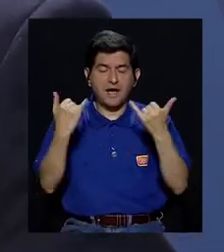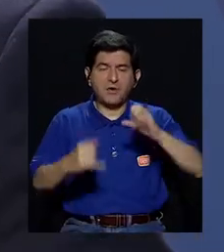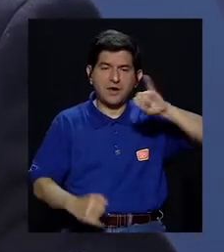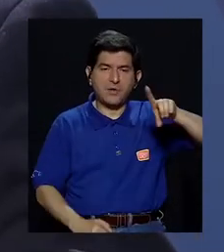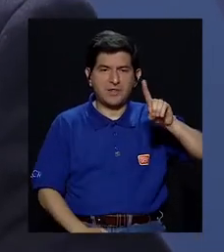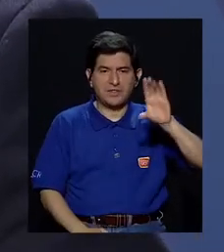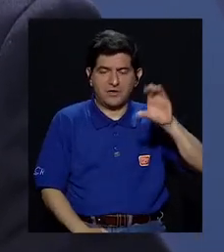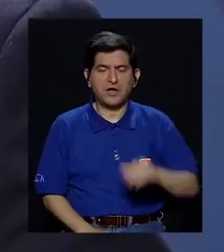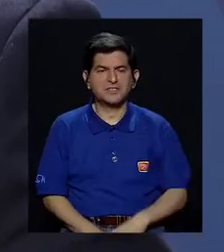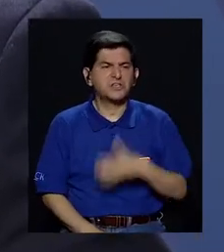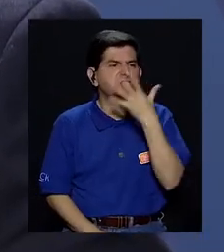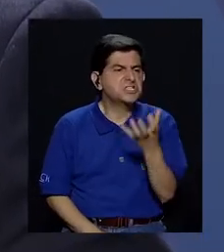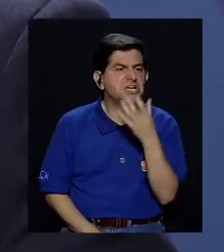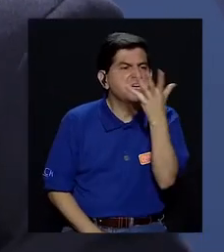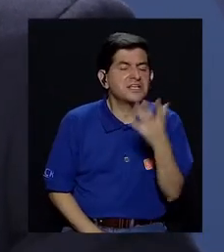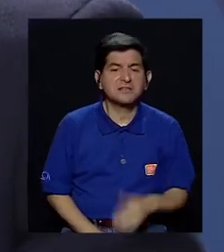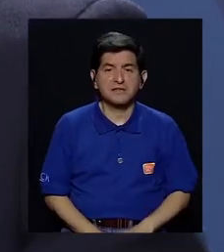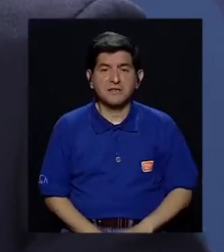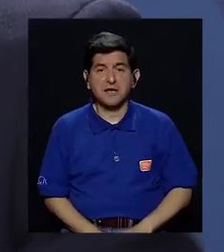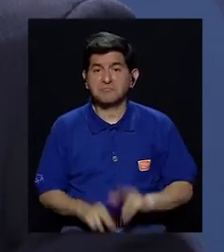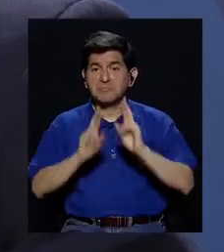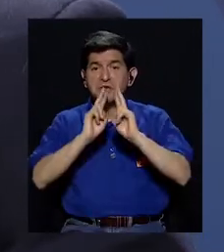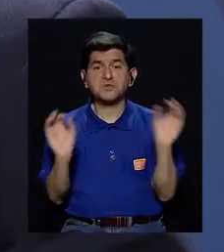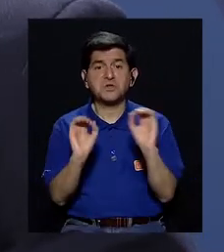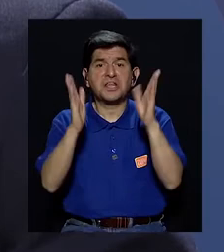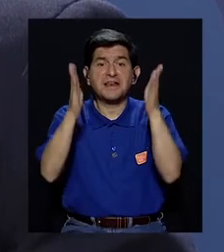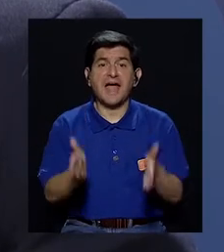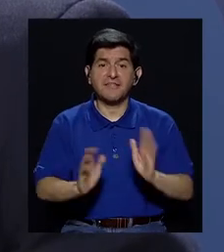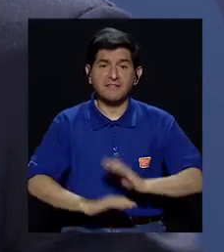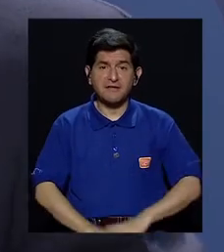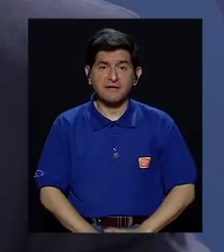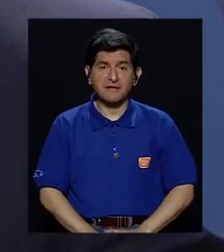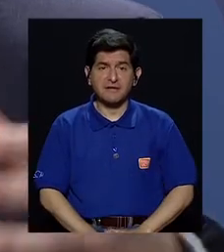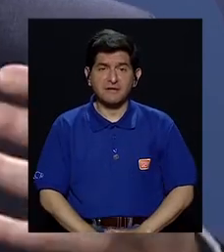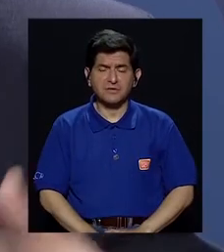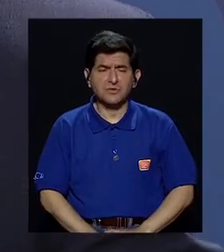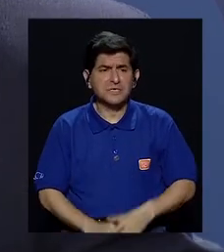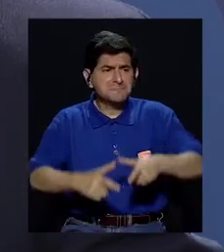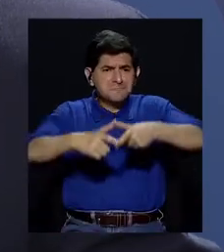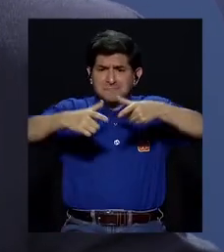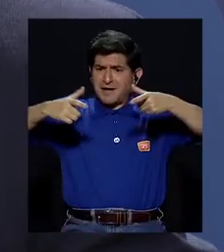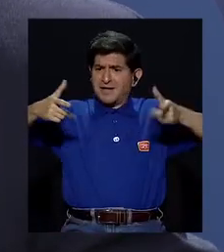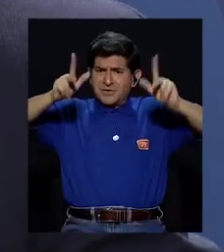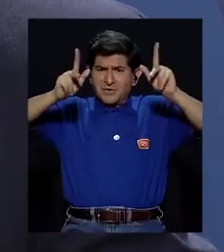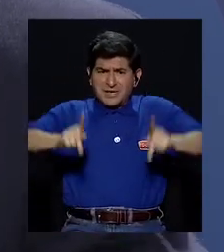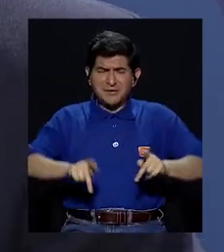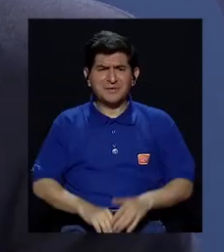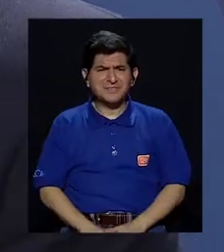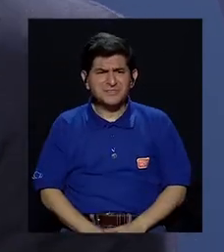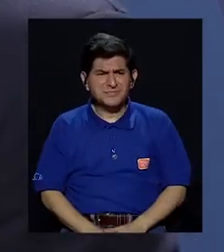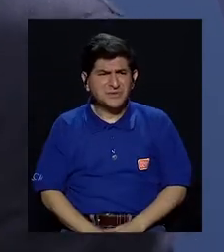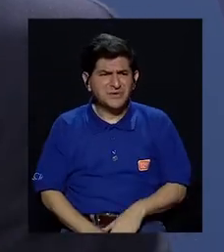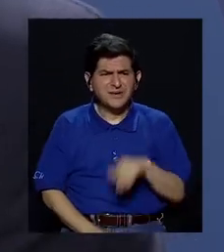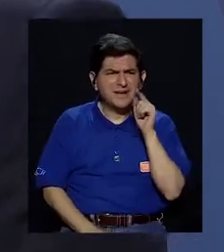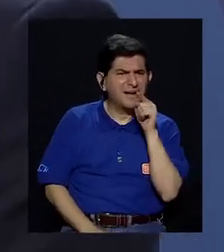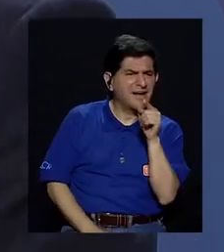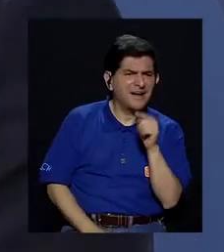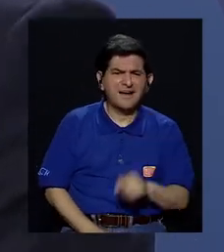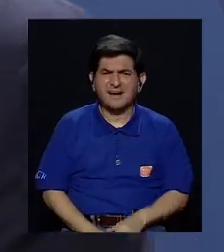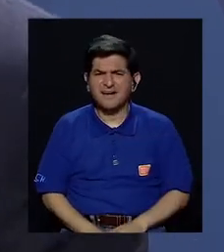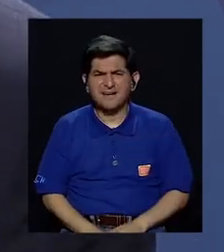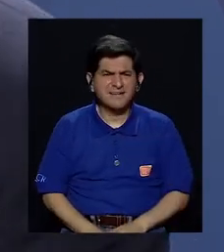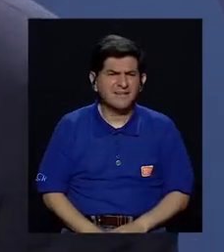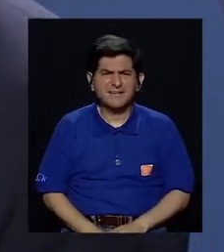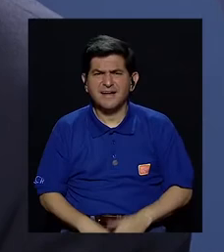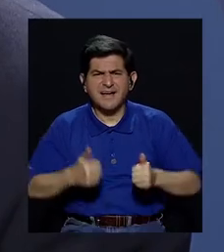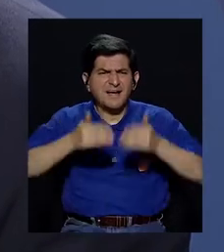es juan digo castro pegando gritos y nadie le responde entonces hay una gran masa de gente que está viendo a ver quién logra extraer